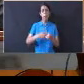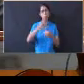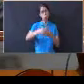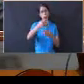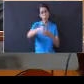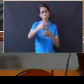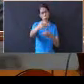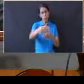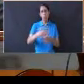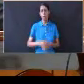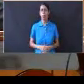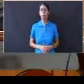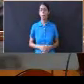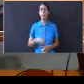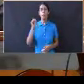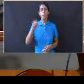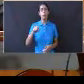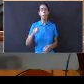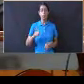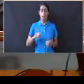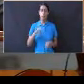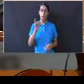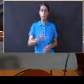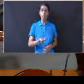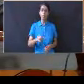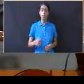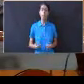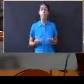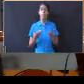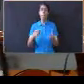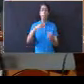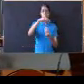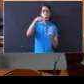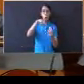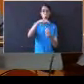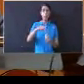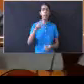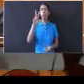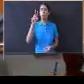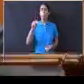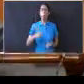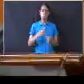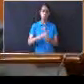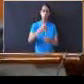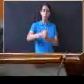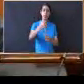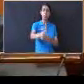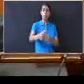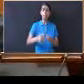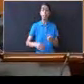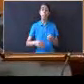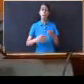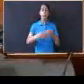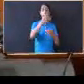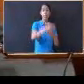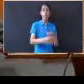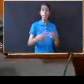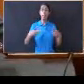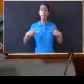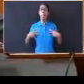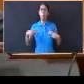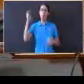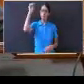Continúe. Porque si se va a quedar dando vueltas en el mismo lugar, no va a avanzar. Y adelante hay un montón de bendiciones que lo están esperando. Pues